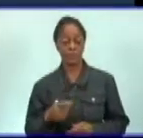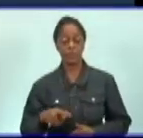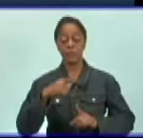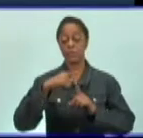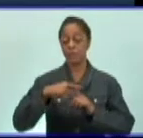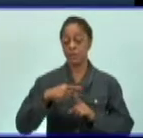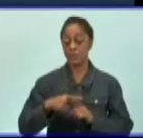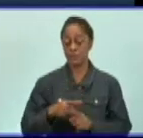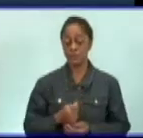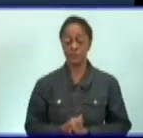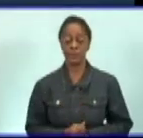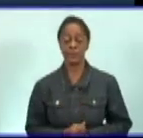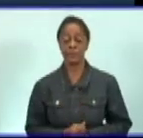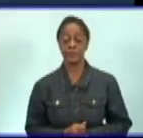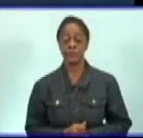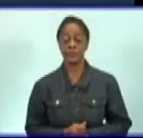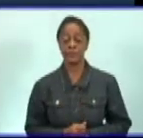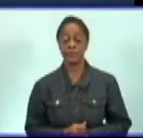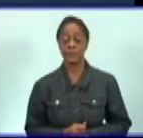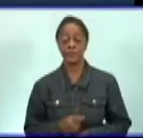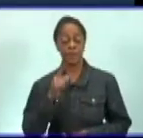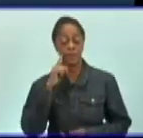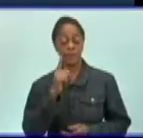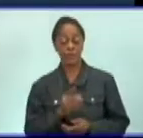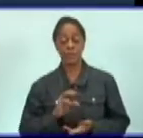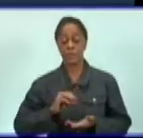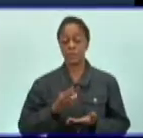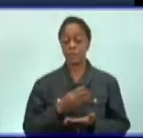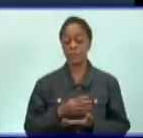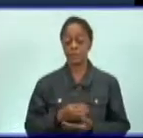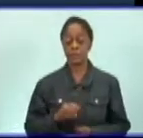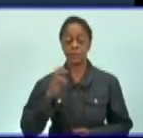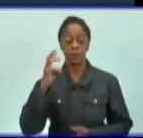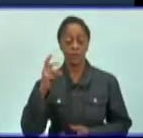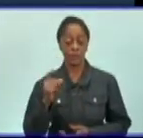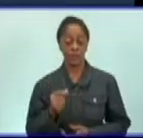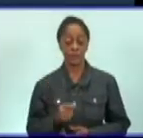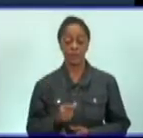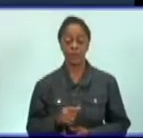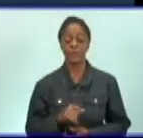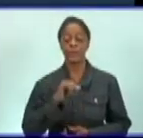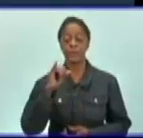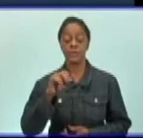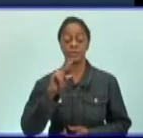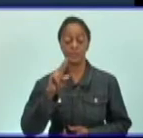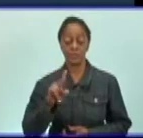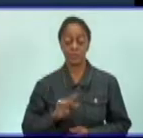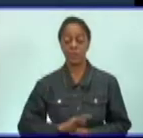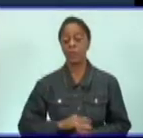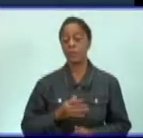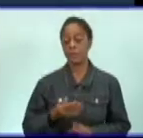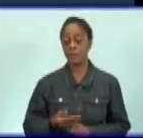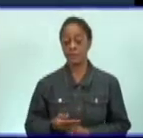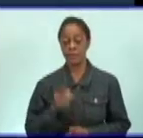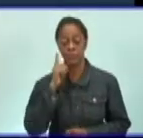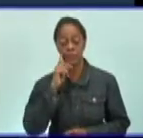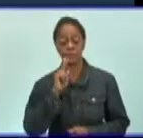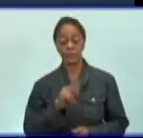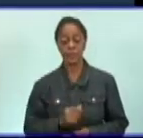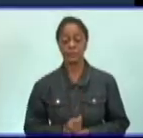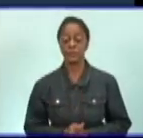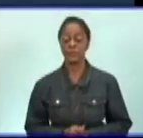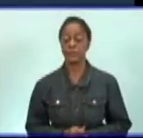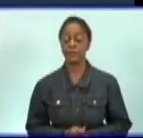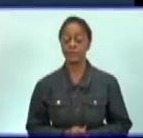adición que aparecen en su libro de texto en la página 62 y luego podrán consultar.